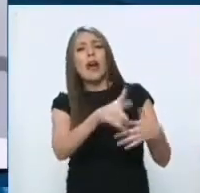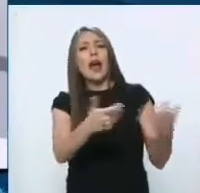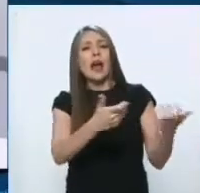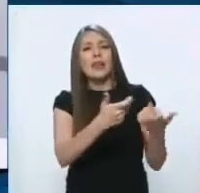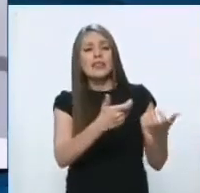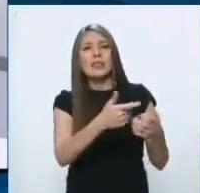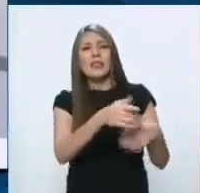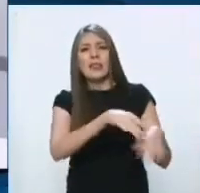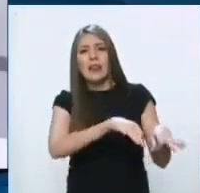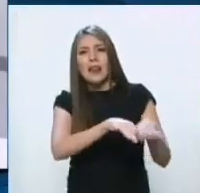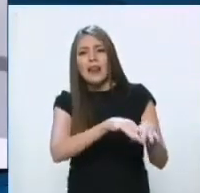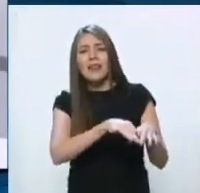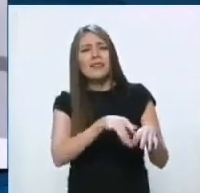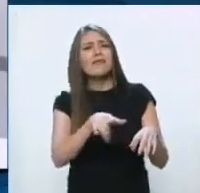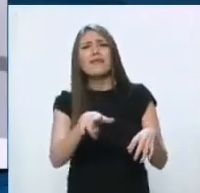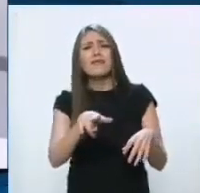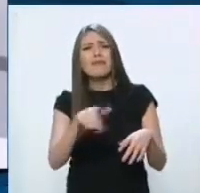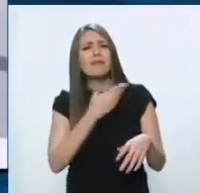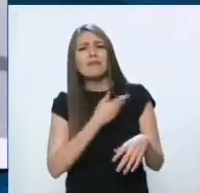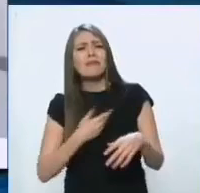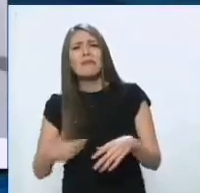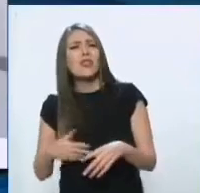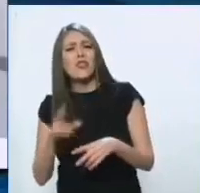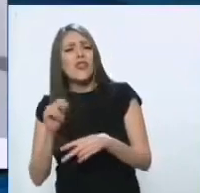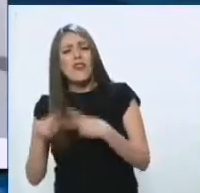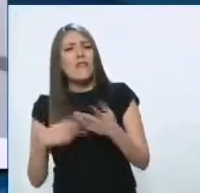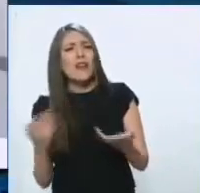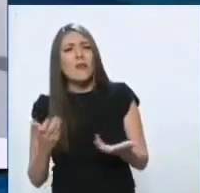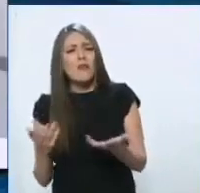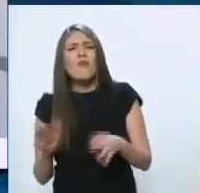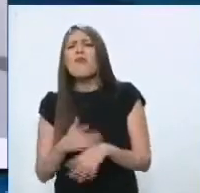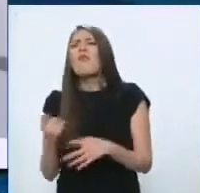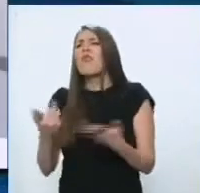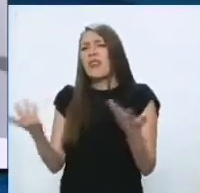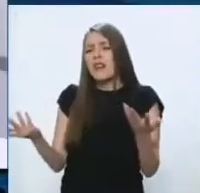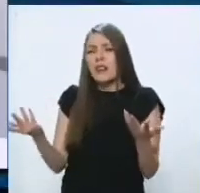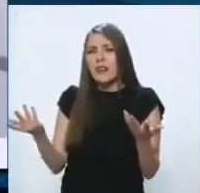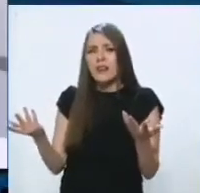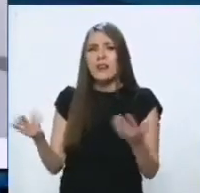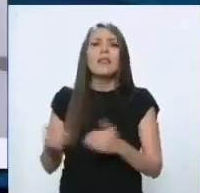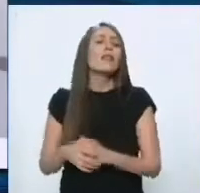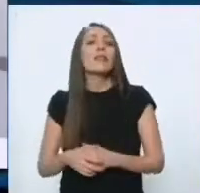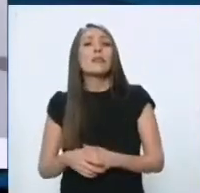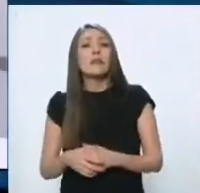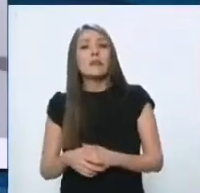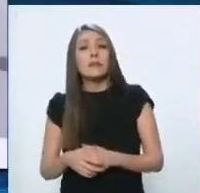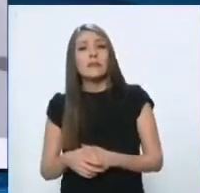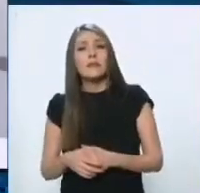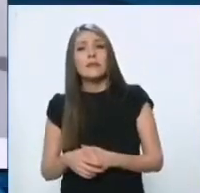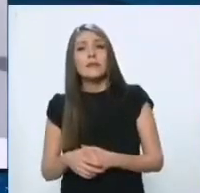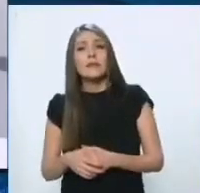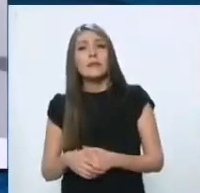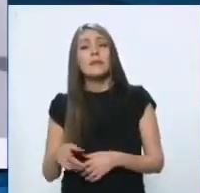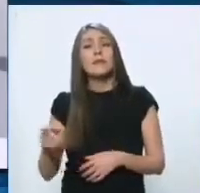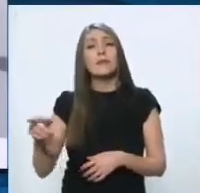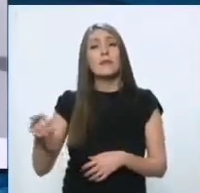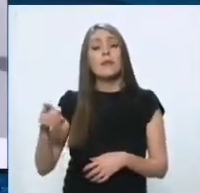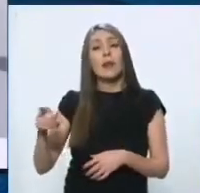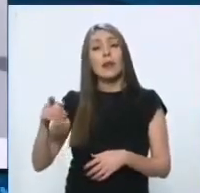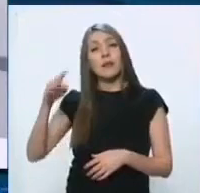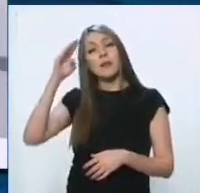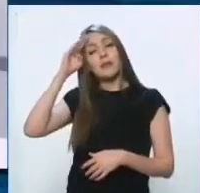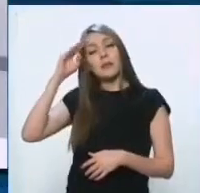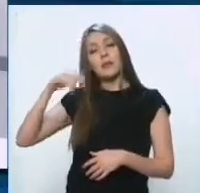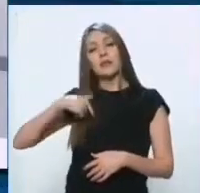razón. Él no le concede ninguna validez. Él se considera el sujeto del cambio.